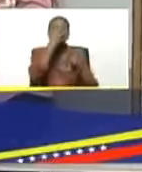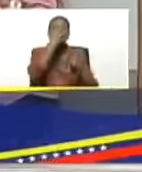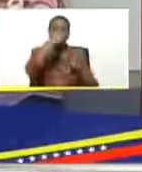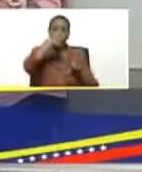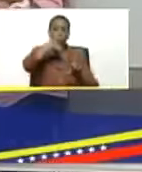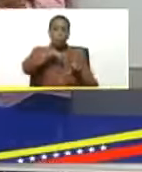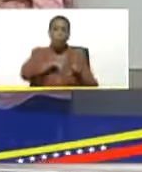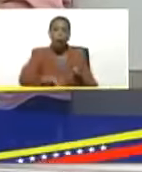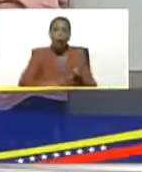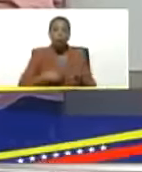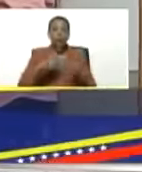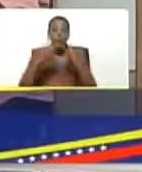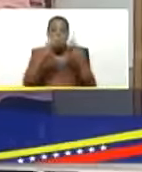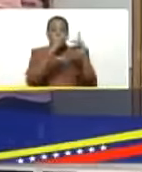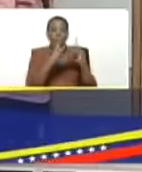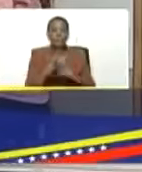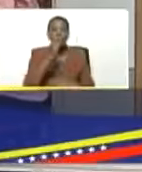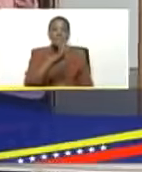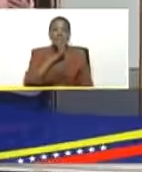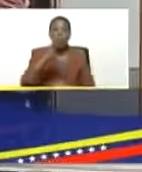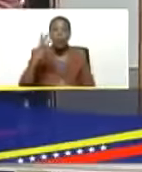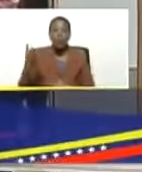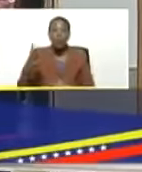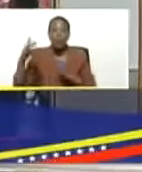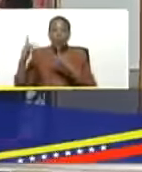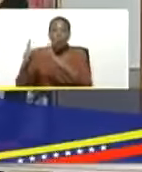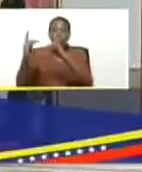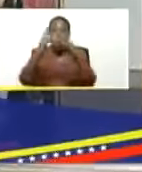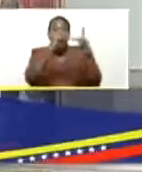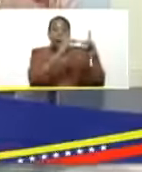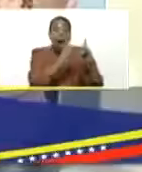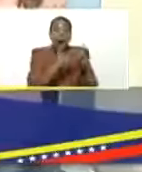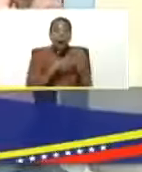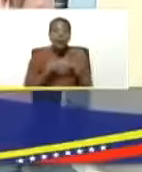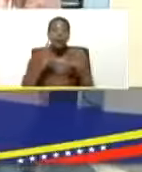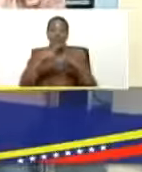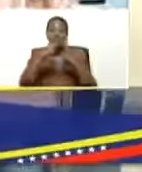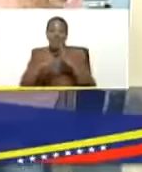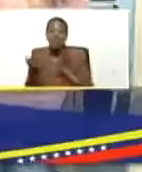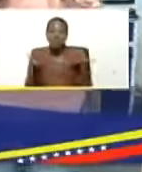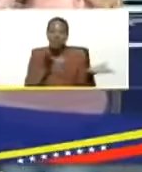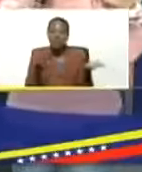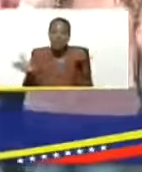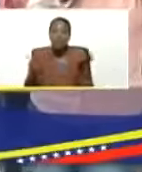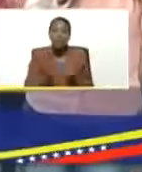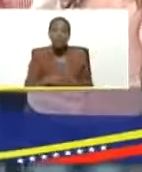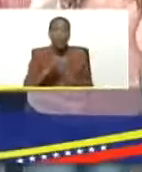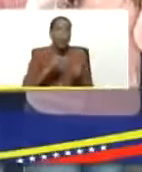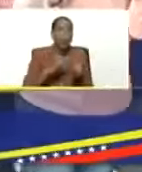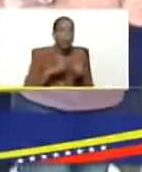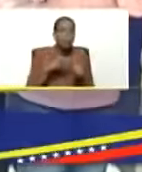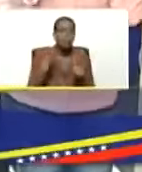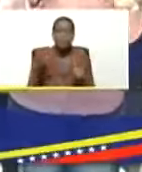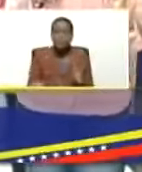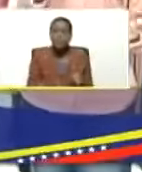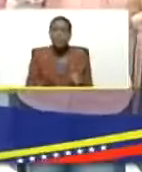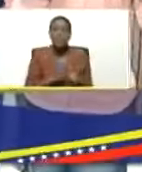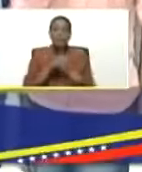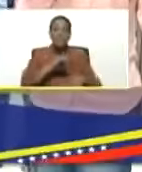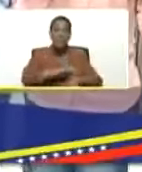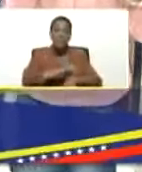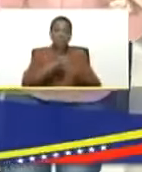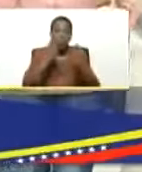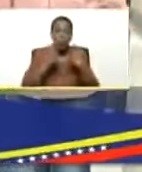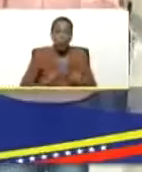supuesto, con varias camas. Son 54 camas en total de los diferentes servicios. Servicios como medicina